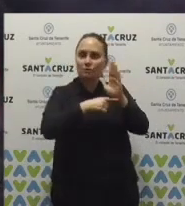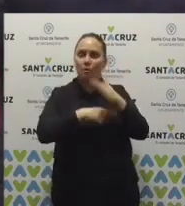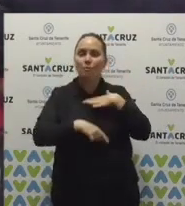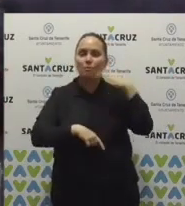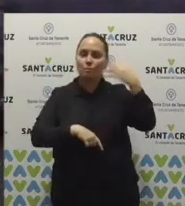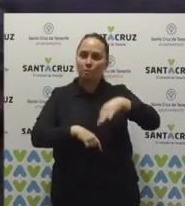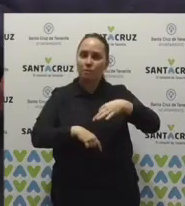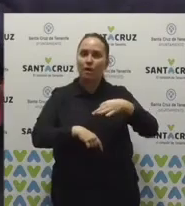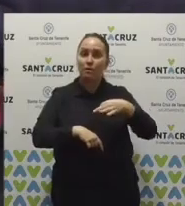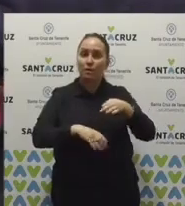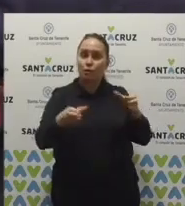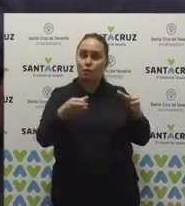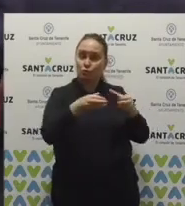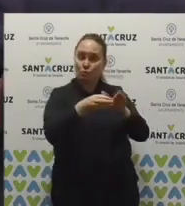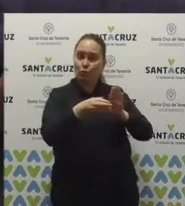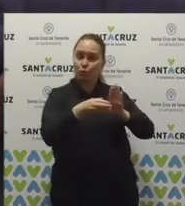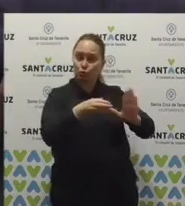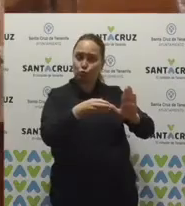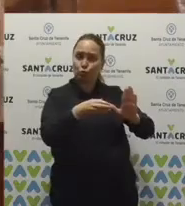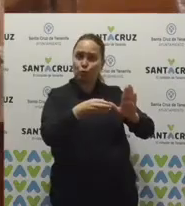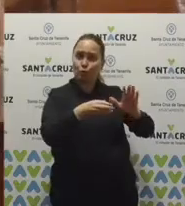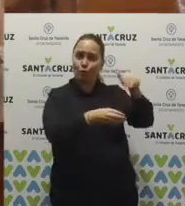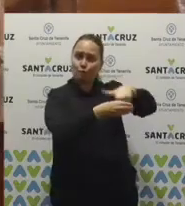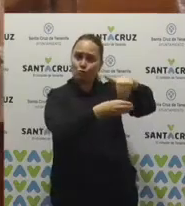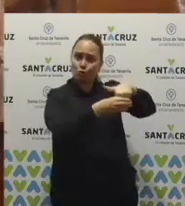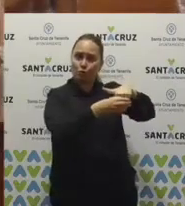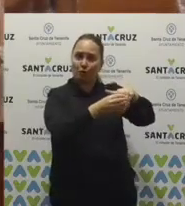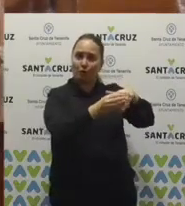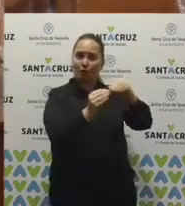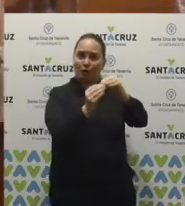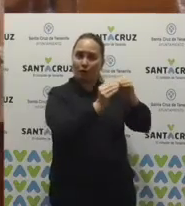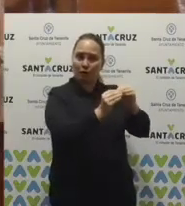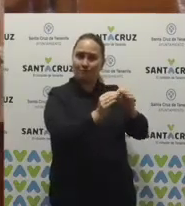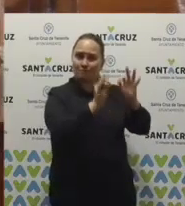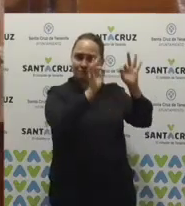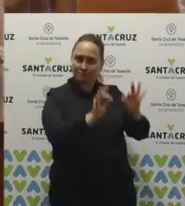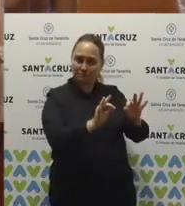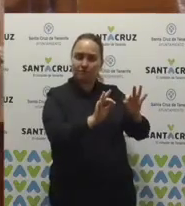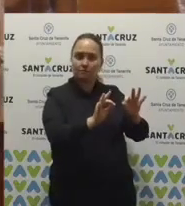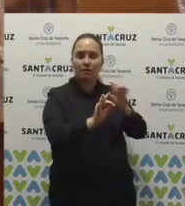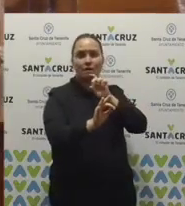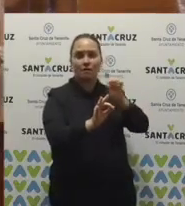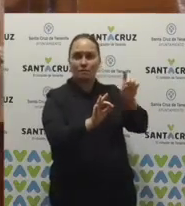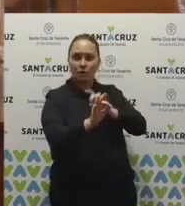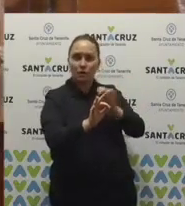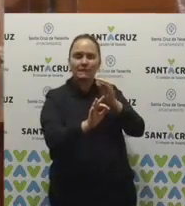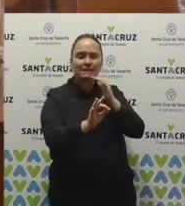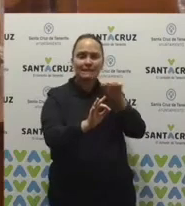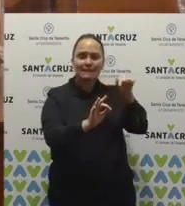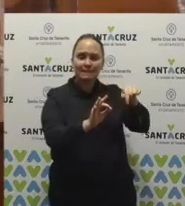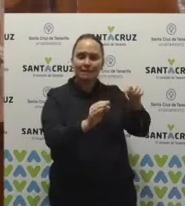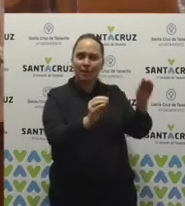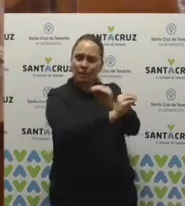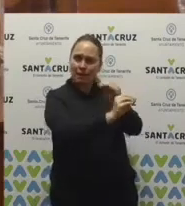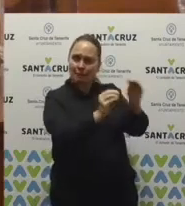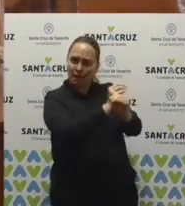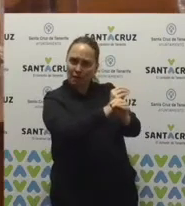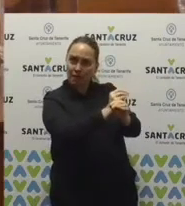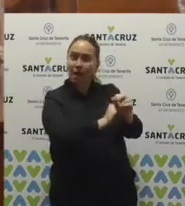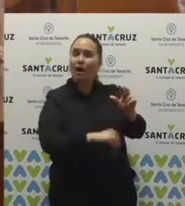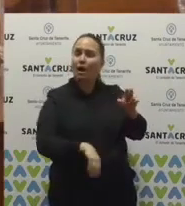de los sus concejales y en el caso de que haya una discrepancia el concejal